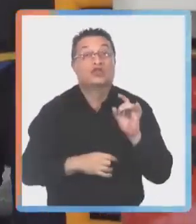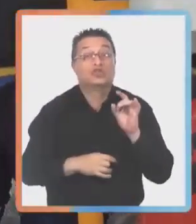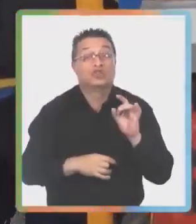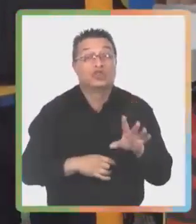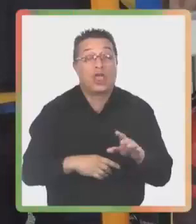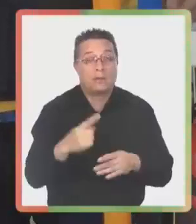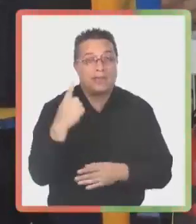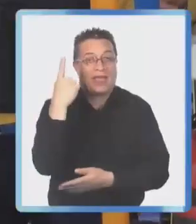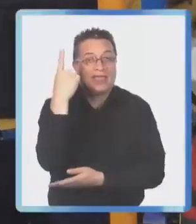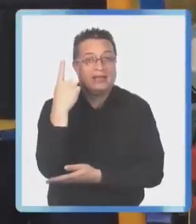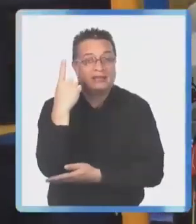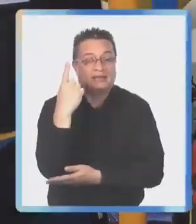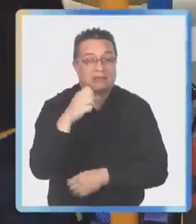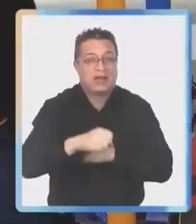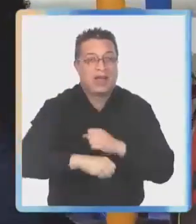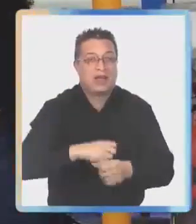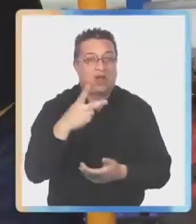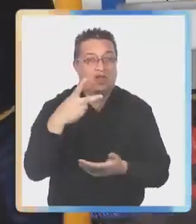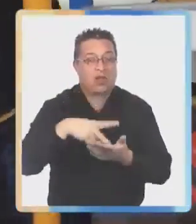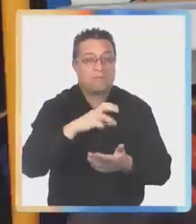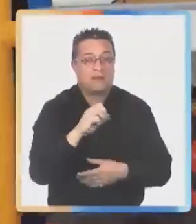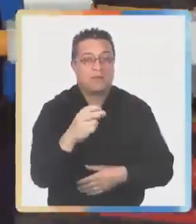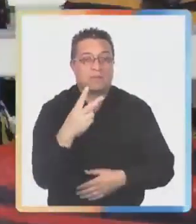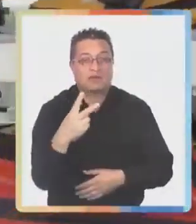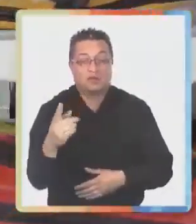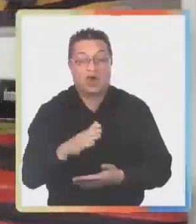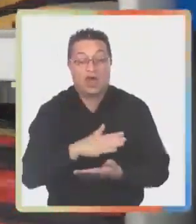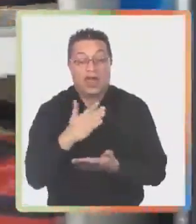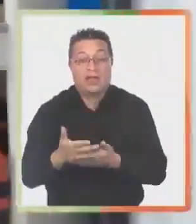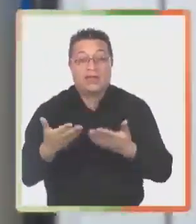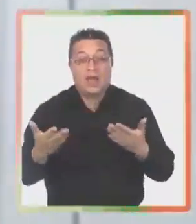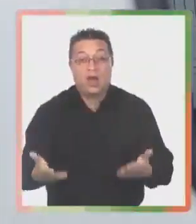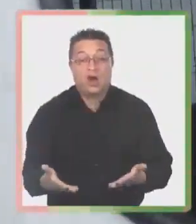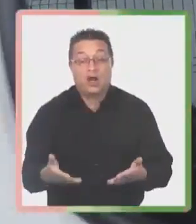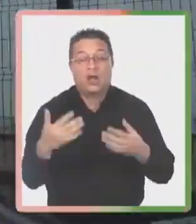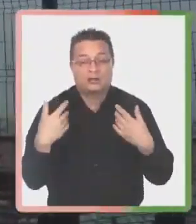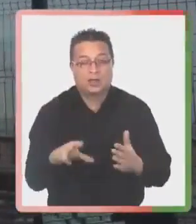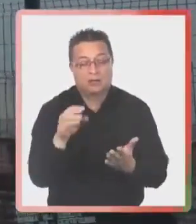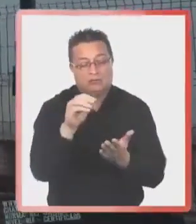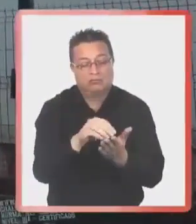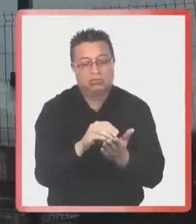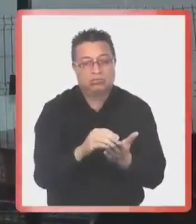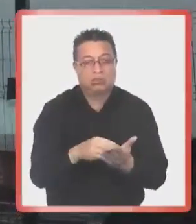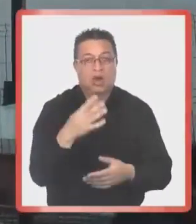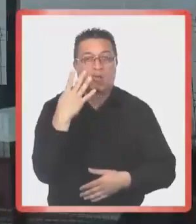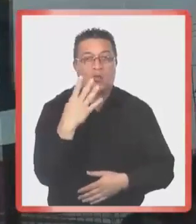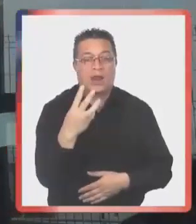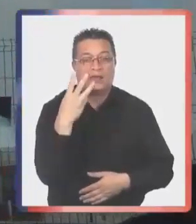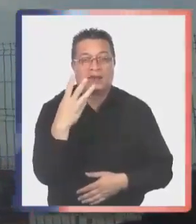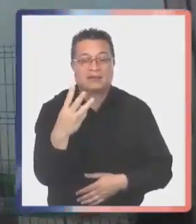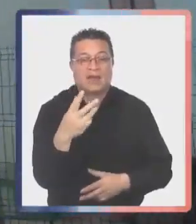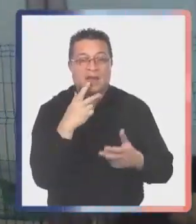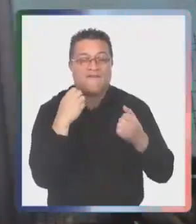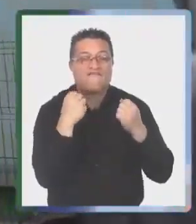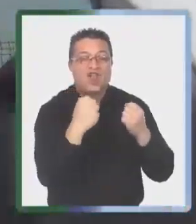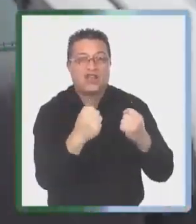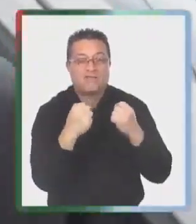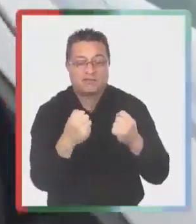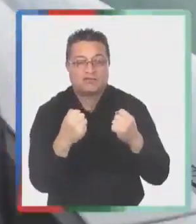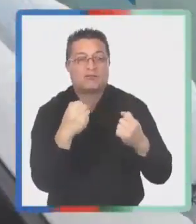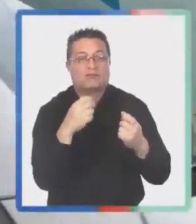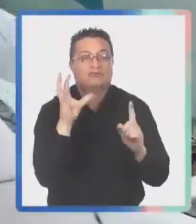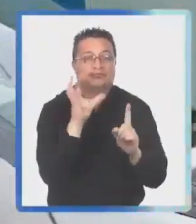Solo desde diciembre del año 2021 a la fecha se han registrado 43 actos de